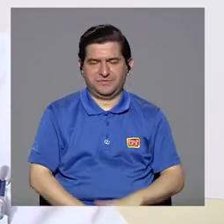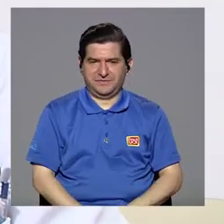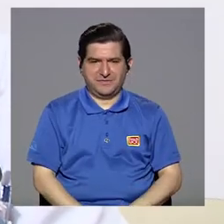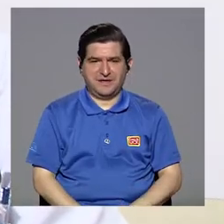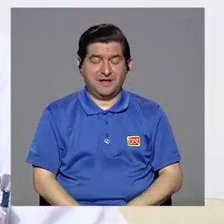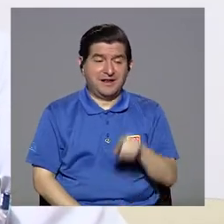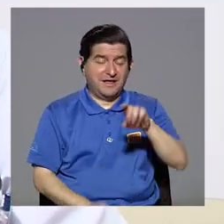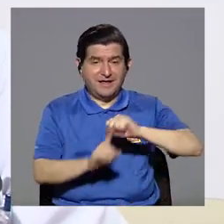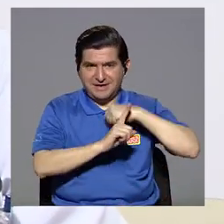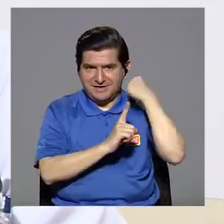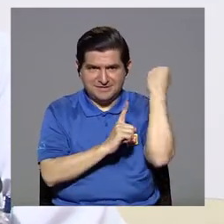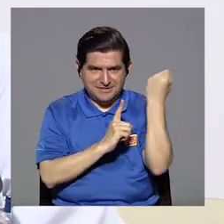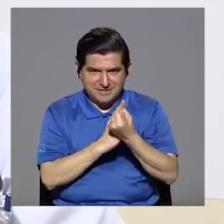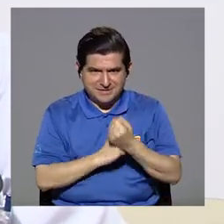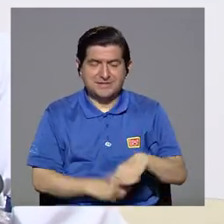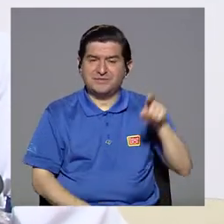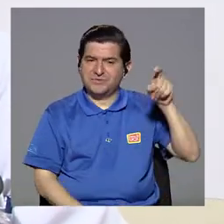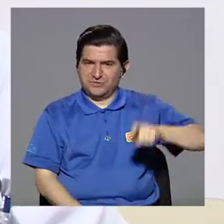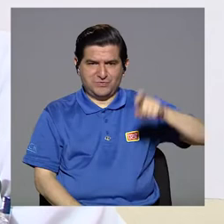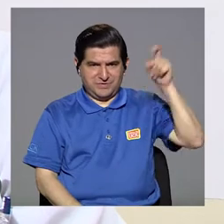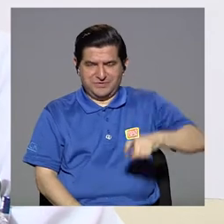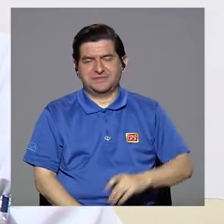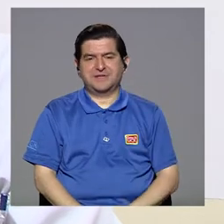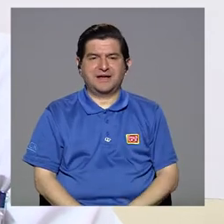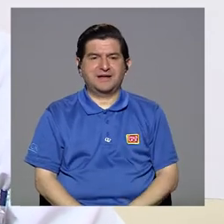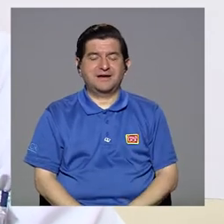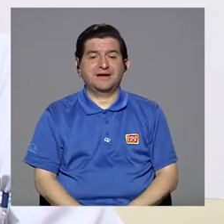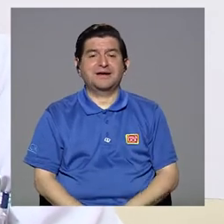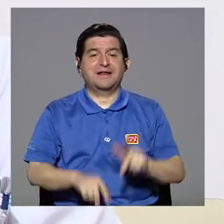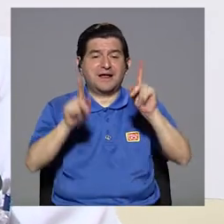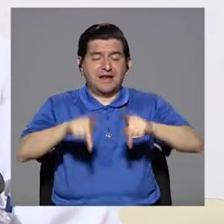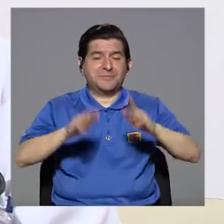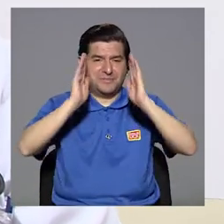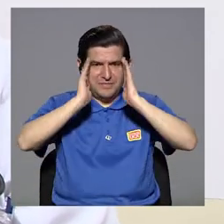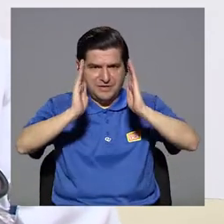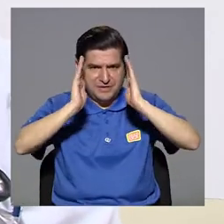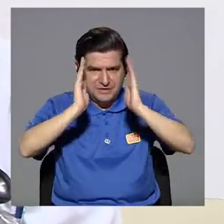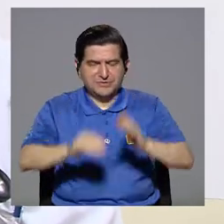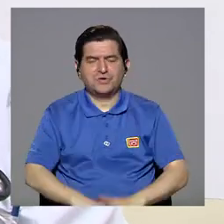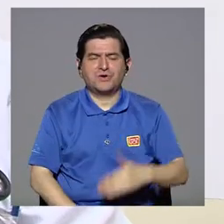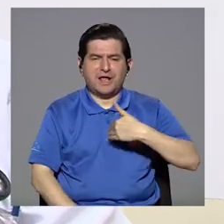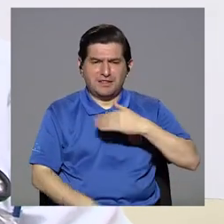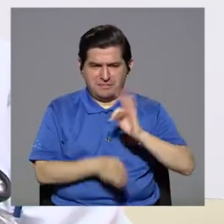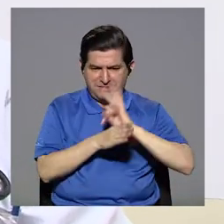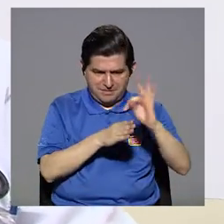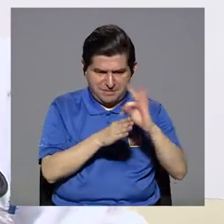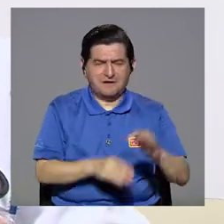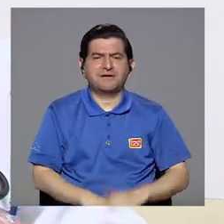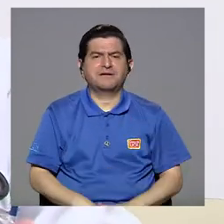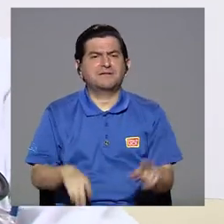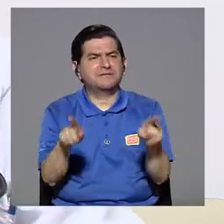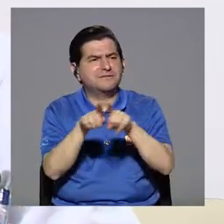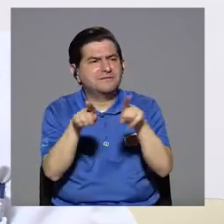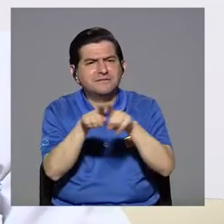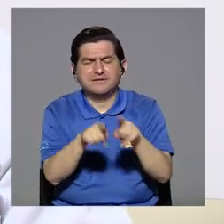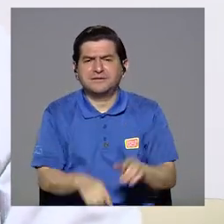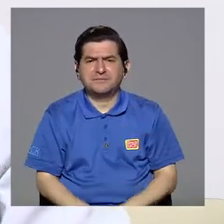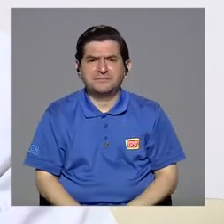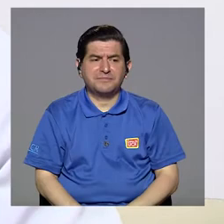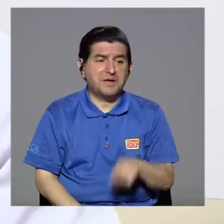eso es una condición indispensable que el paciente pueda ser atendido recibe su tratamiento se le da